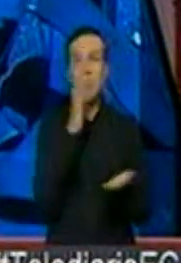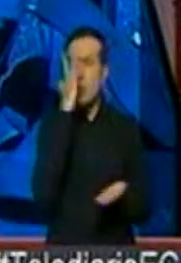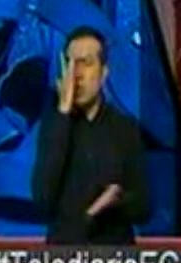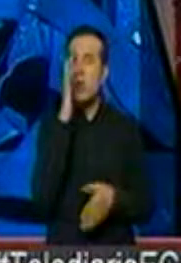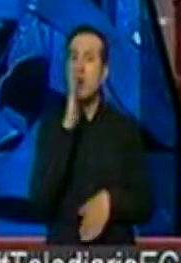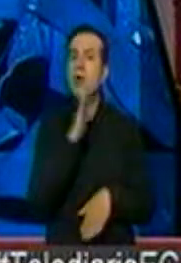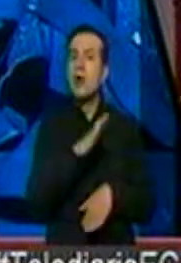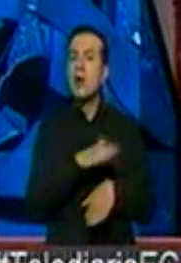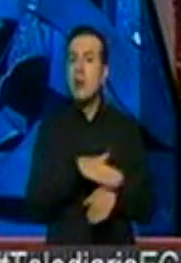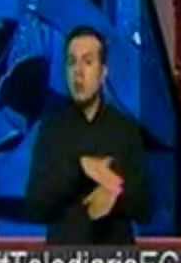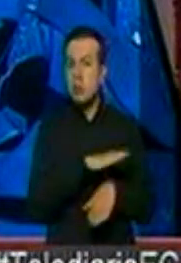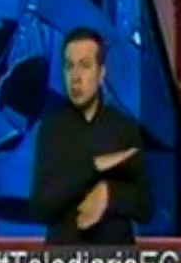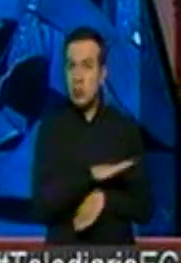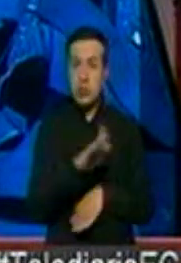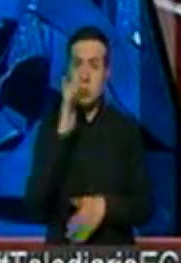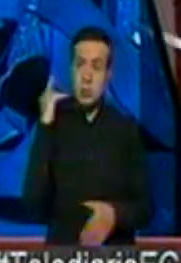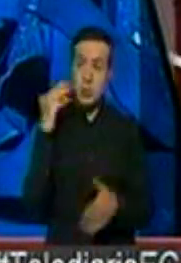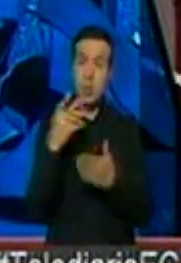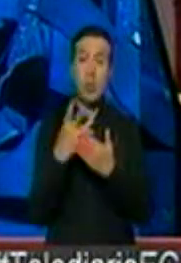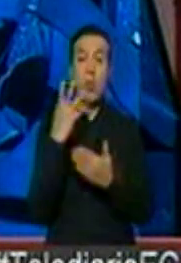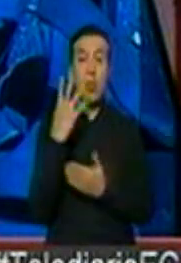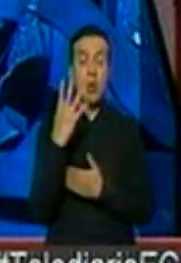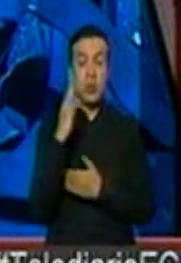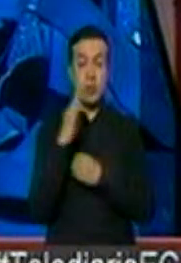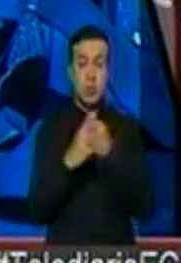de ello, en los últimos 4 años,